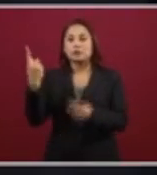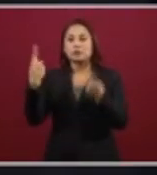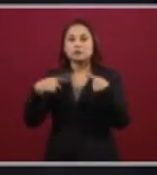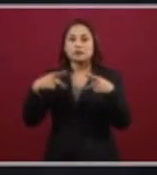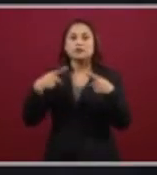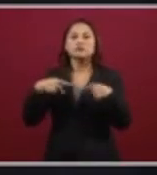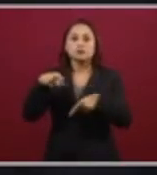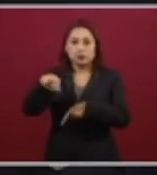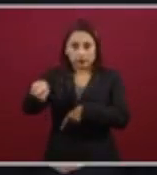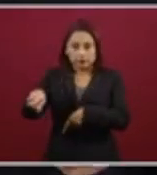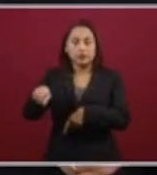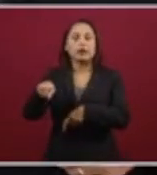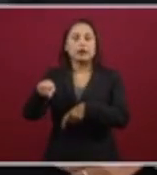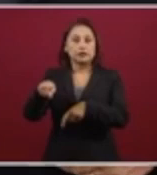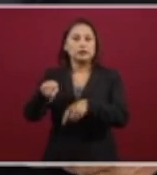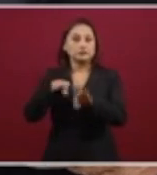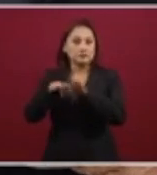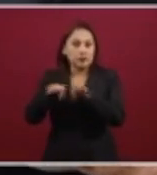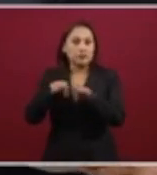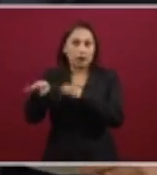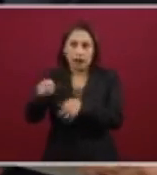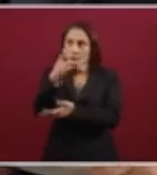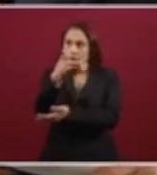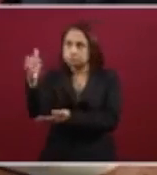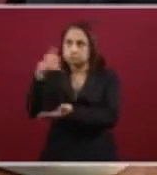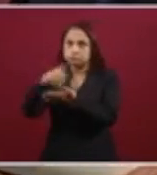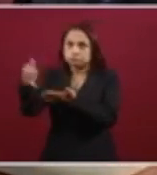y se les está excluyendo.